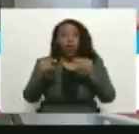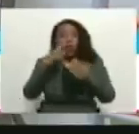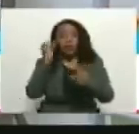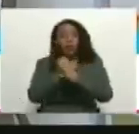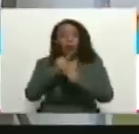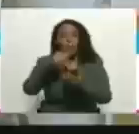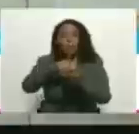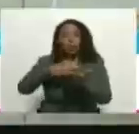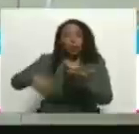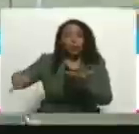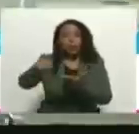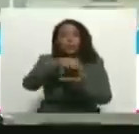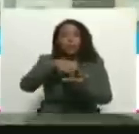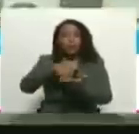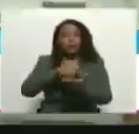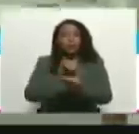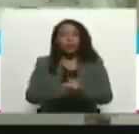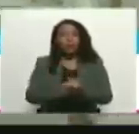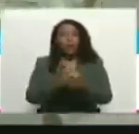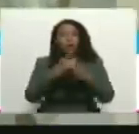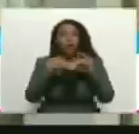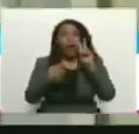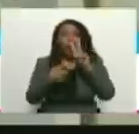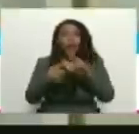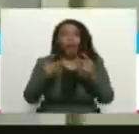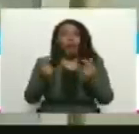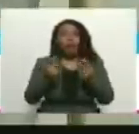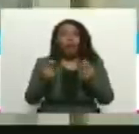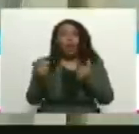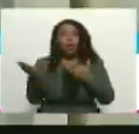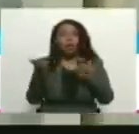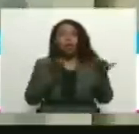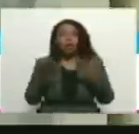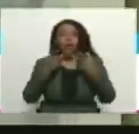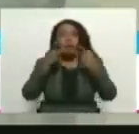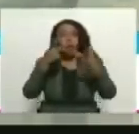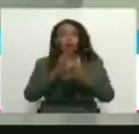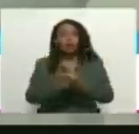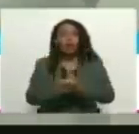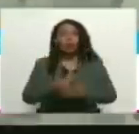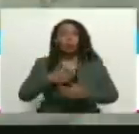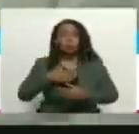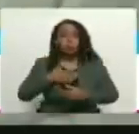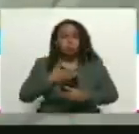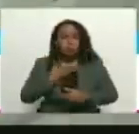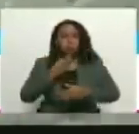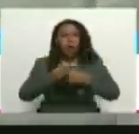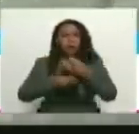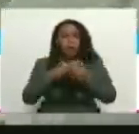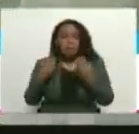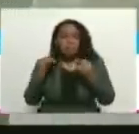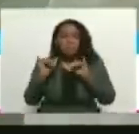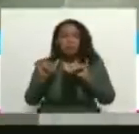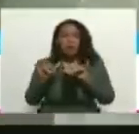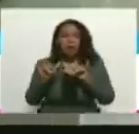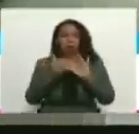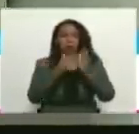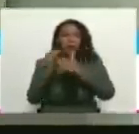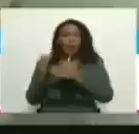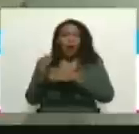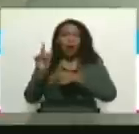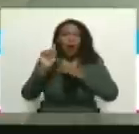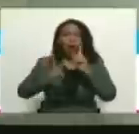punto y círculo, presidente. Todo lo que tiene que ver con la activación de los servicios públicos. Pudimos, con la misma comunidad organizada, también nos plantearon